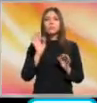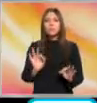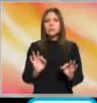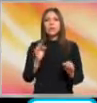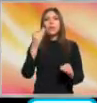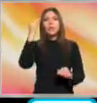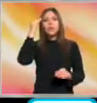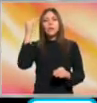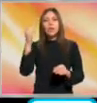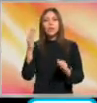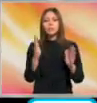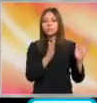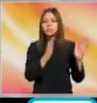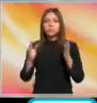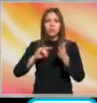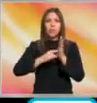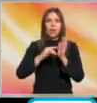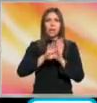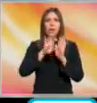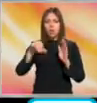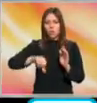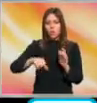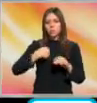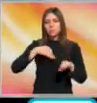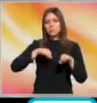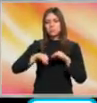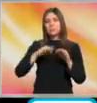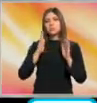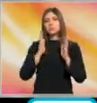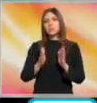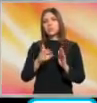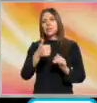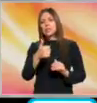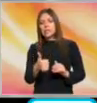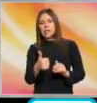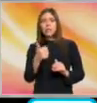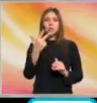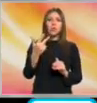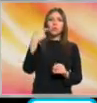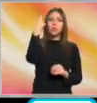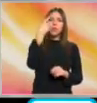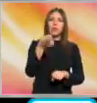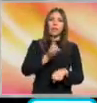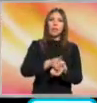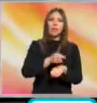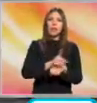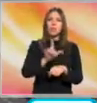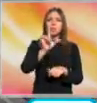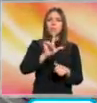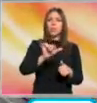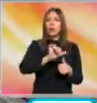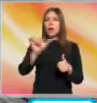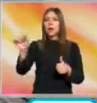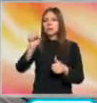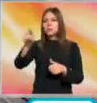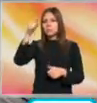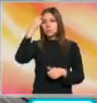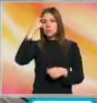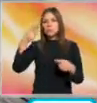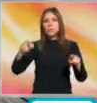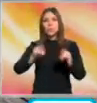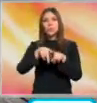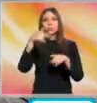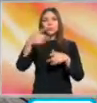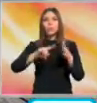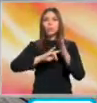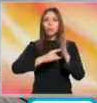tiene y decir, bueno, trabajo 6, 8 horas diarias y de lunes a sábado. Emprendedores, tenemos vas que trabajar dosificando,